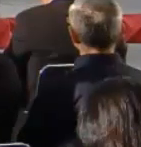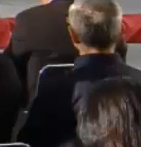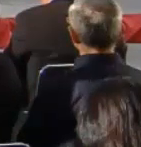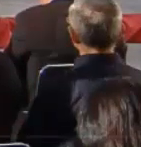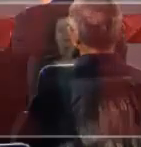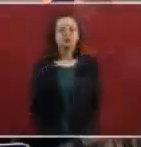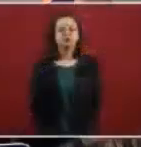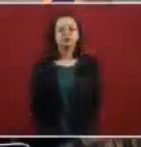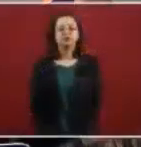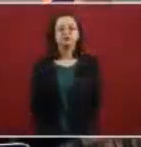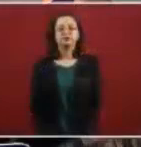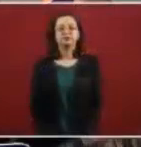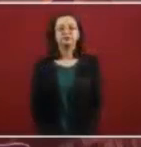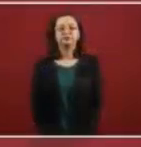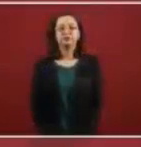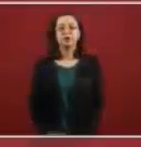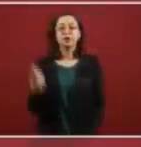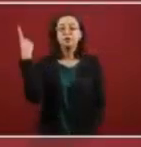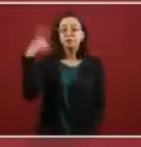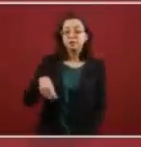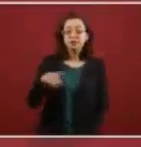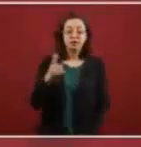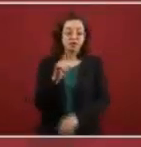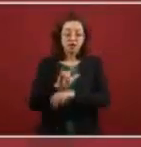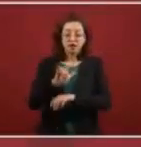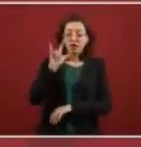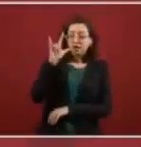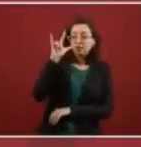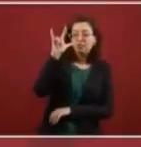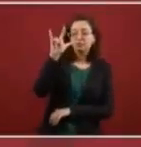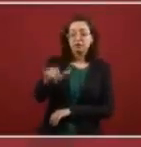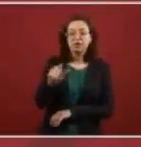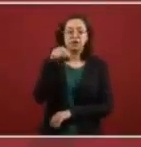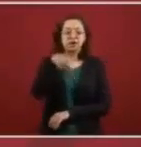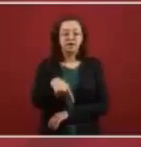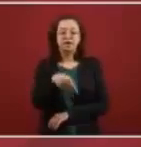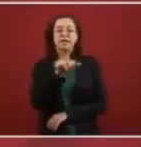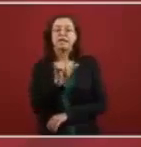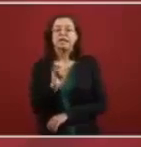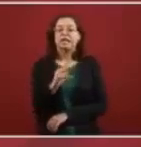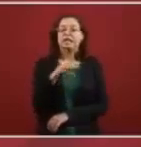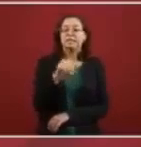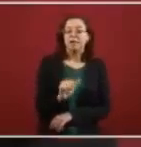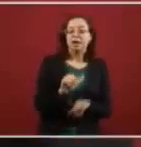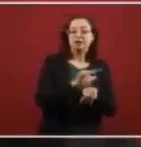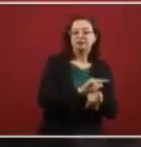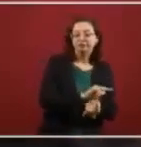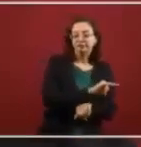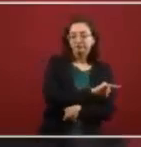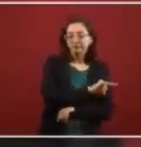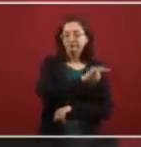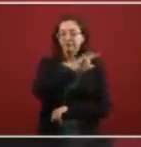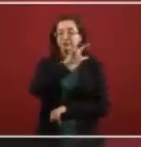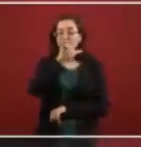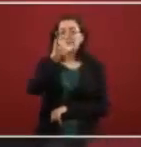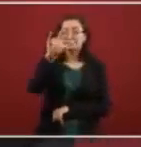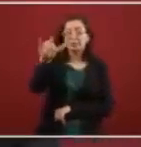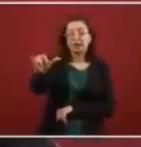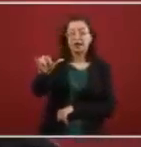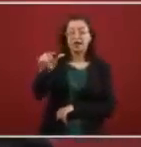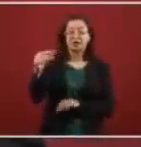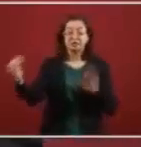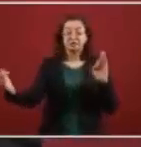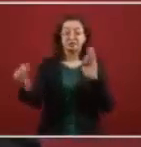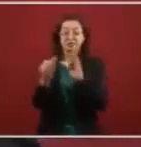instrucción a la aeronave que viajará despegaron del imán y cuando llegaron al espacio aéreo de bolivia